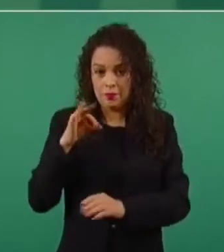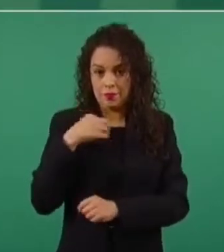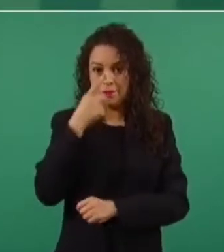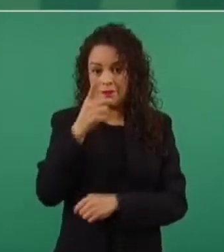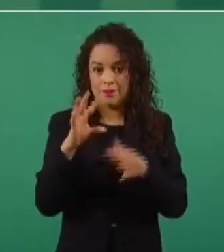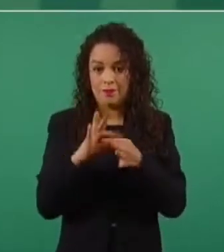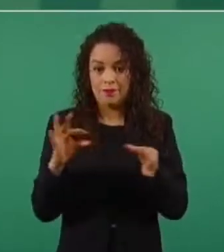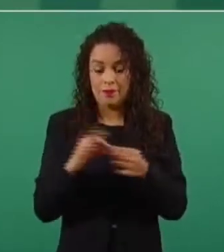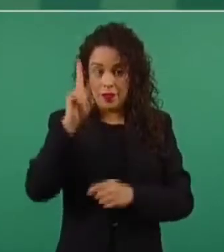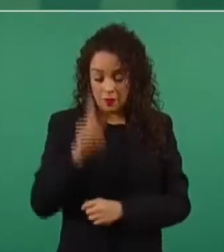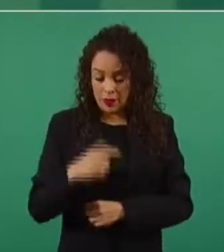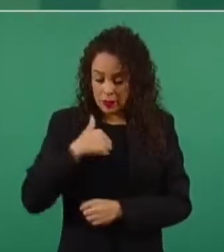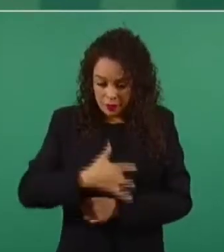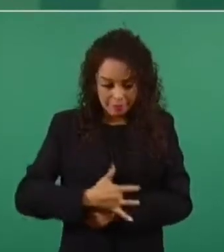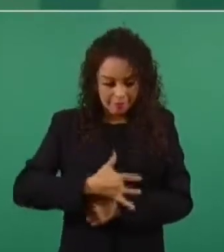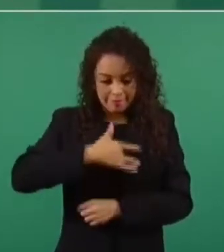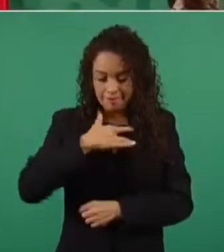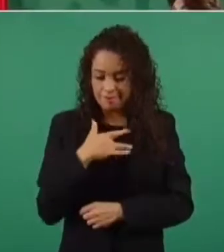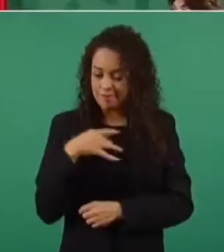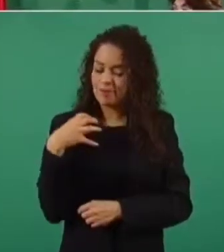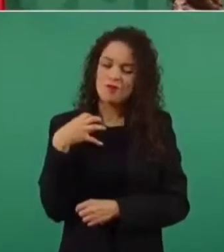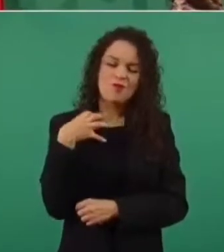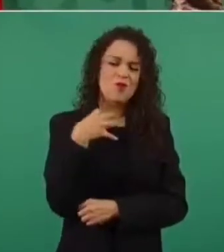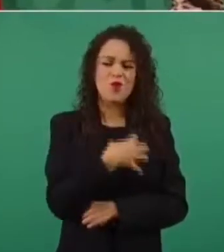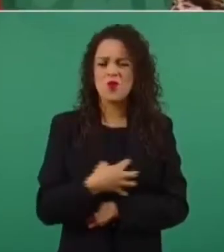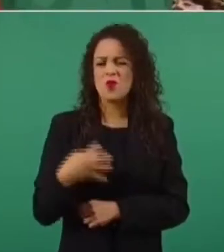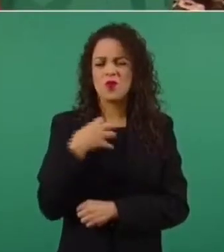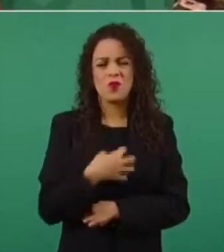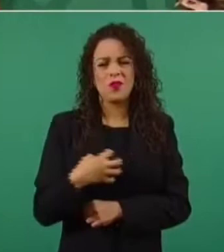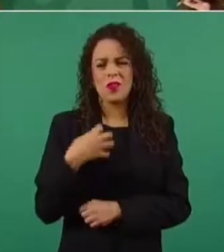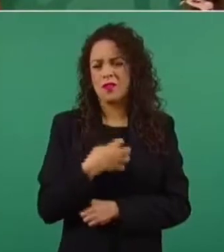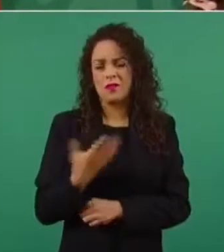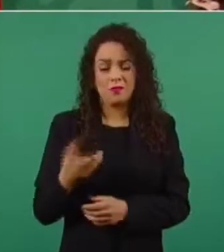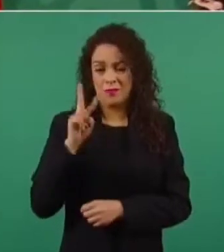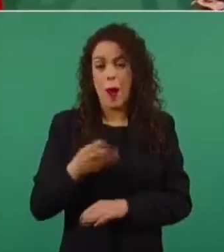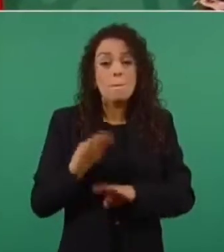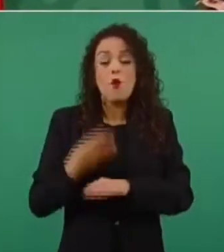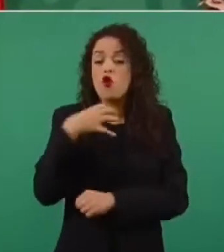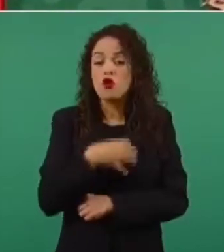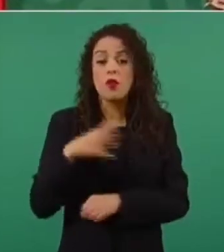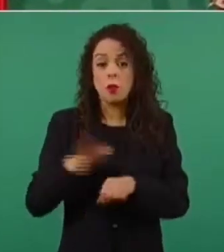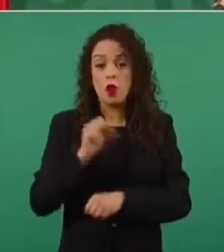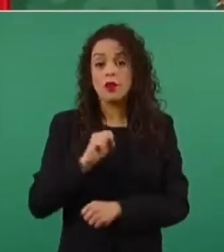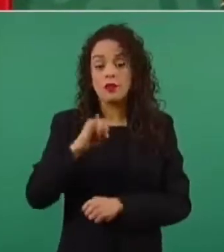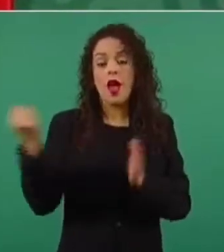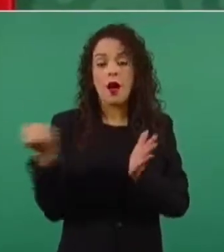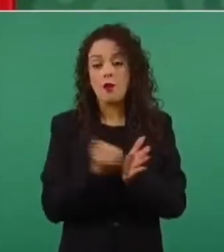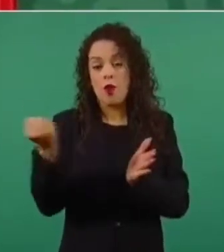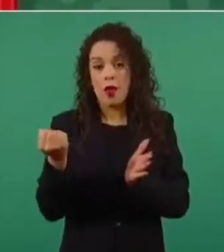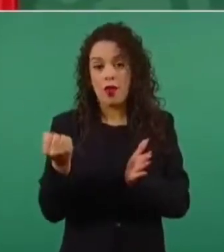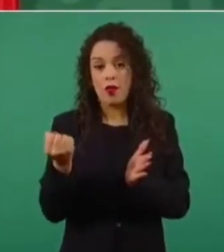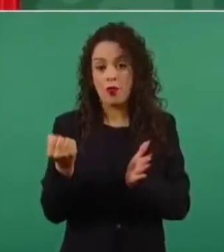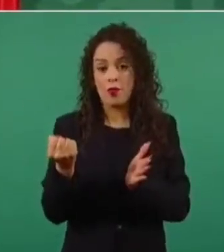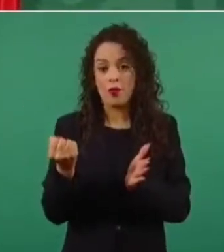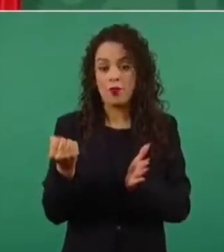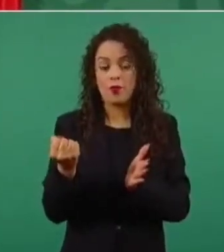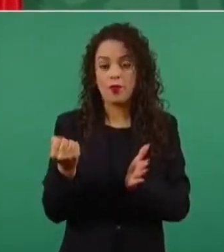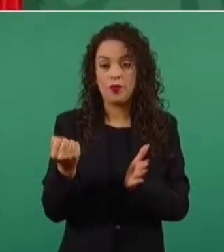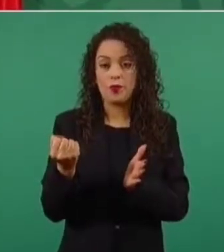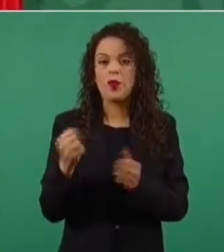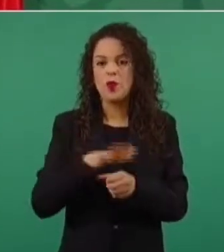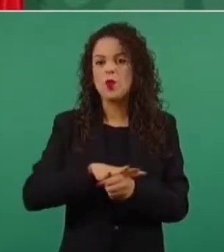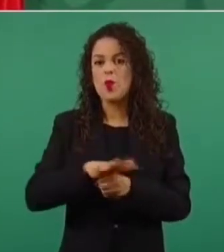que me siento muy contento de su aprobación, el que se